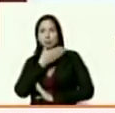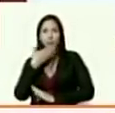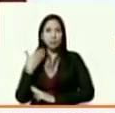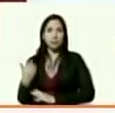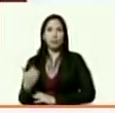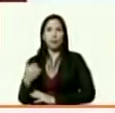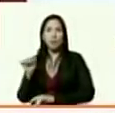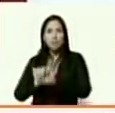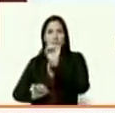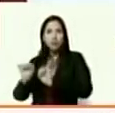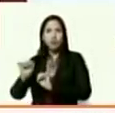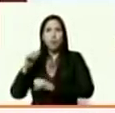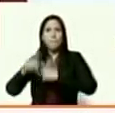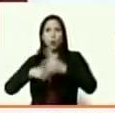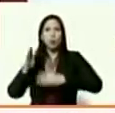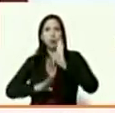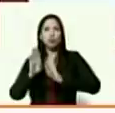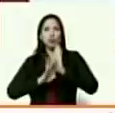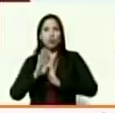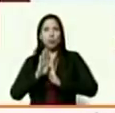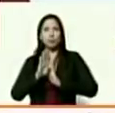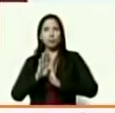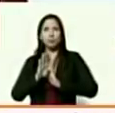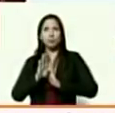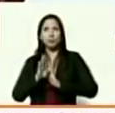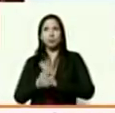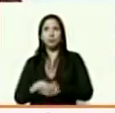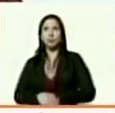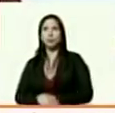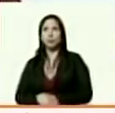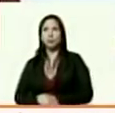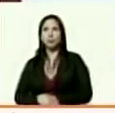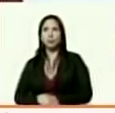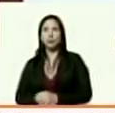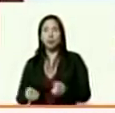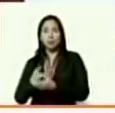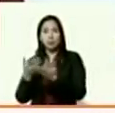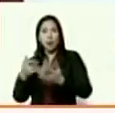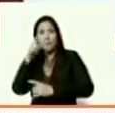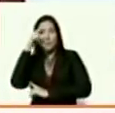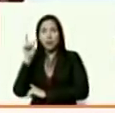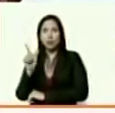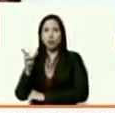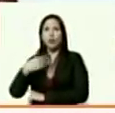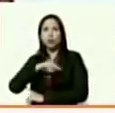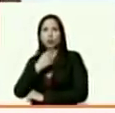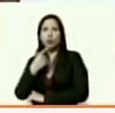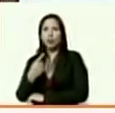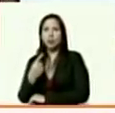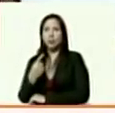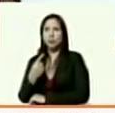es la producción. Producir, producir. Por eso en el PSUV nosotros decimos,